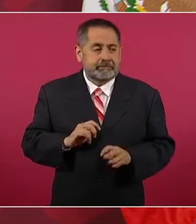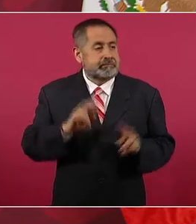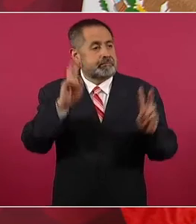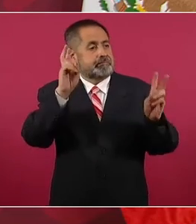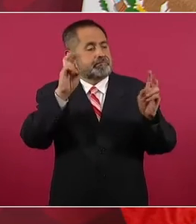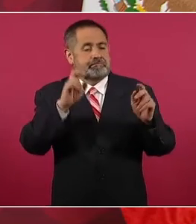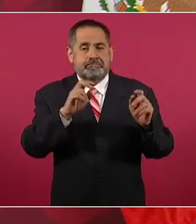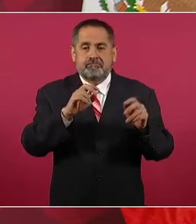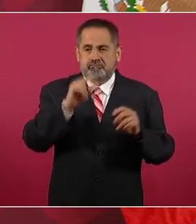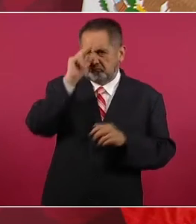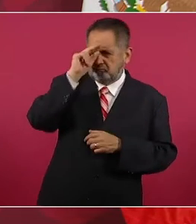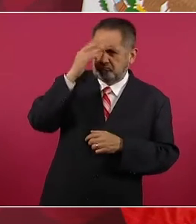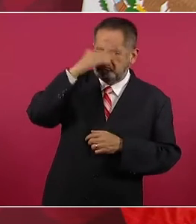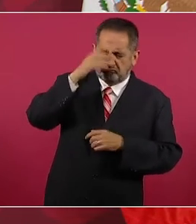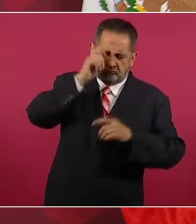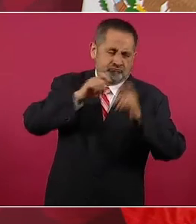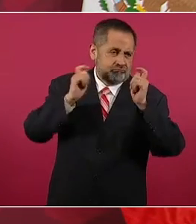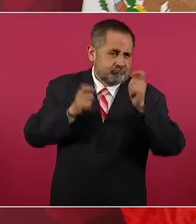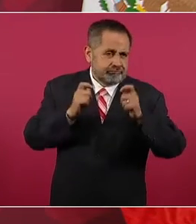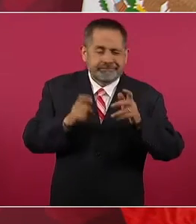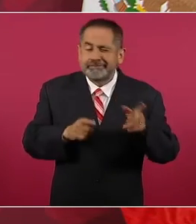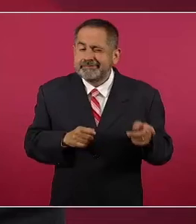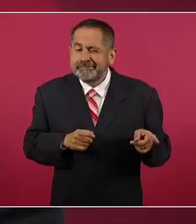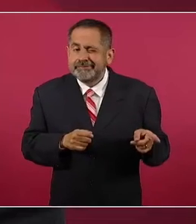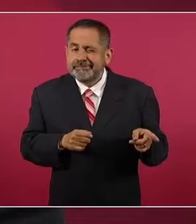intelectuales orgánicos,